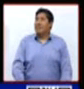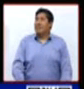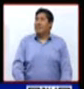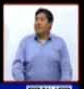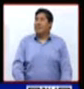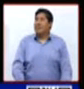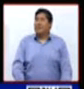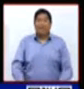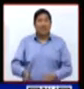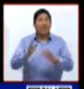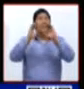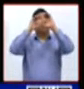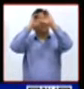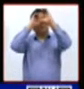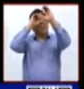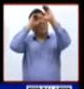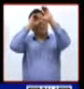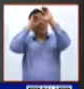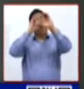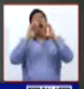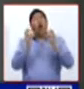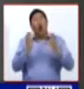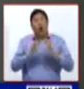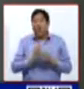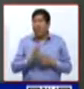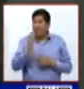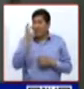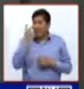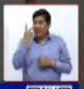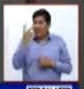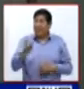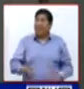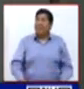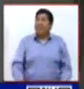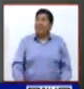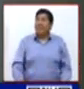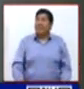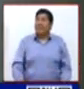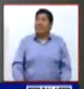Bueno, y estamos con el telescopio, un telescopio muy particular. Vamos a ver.